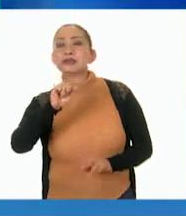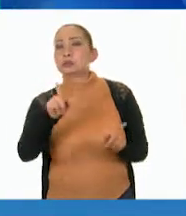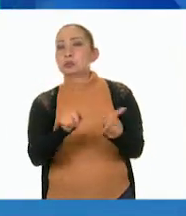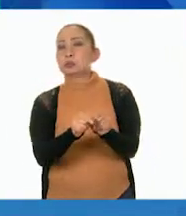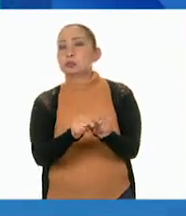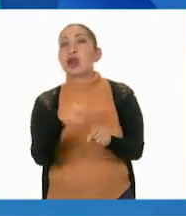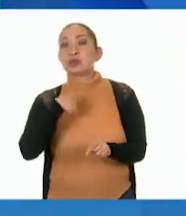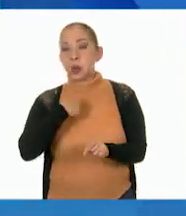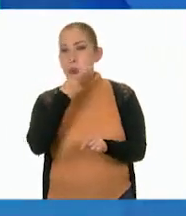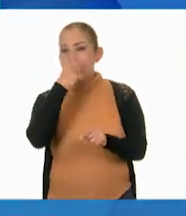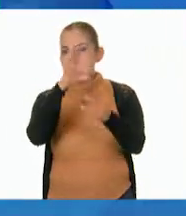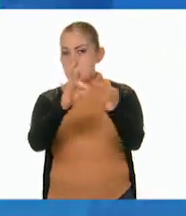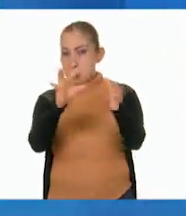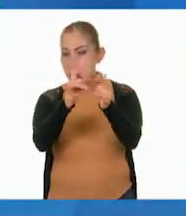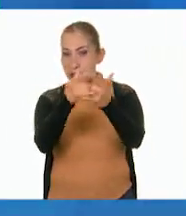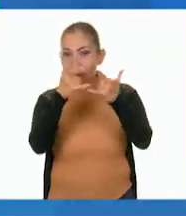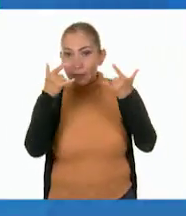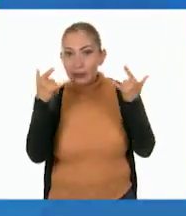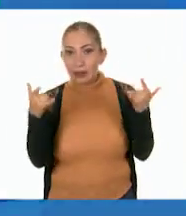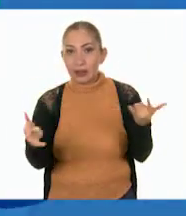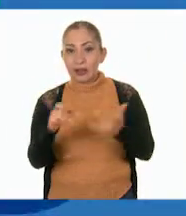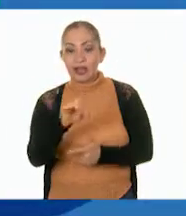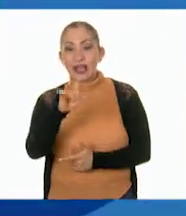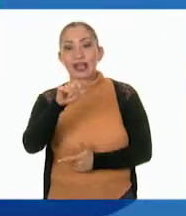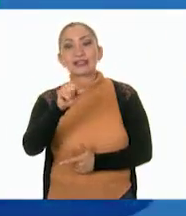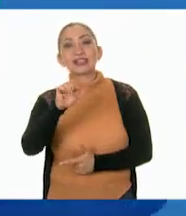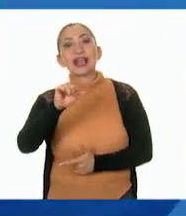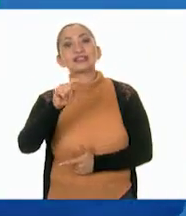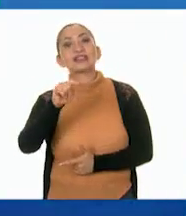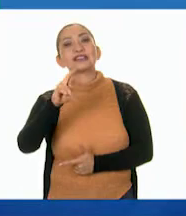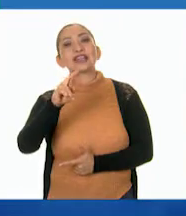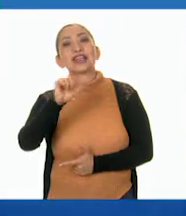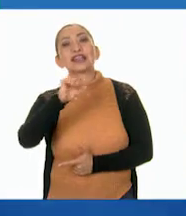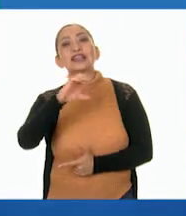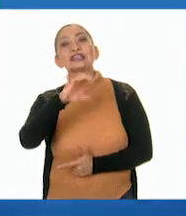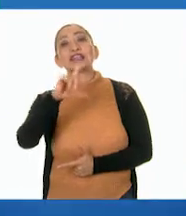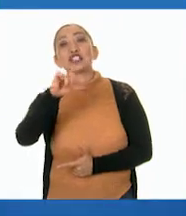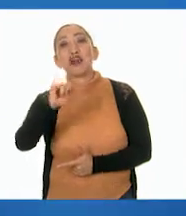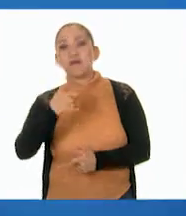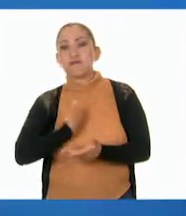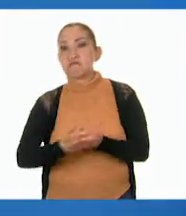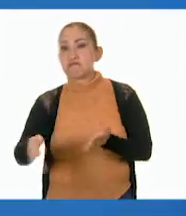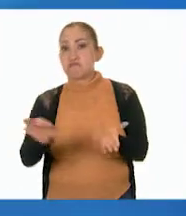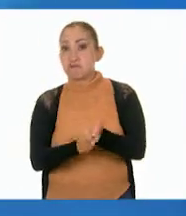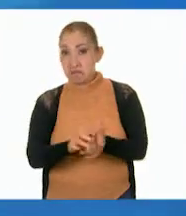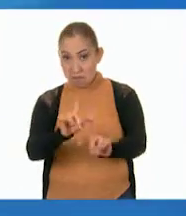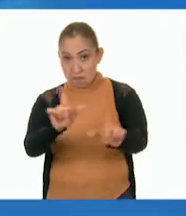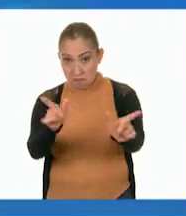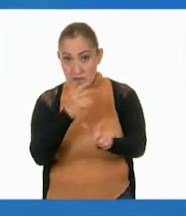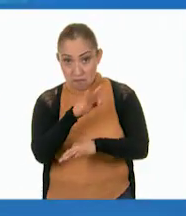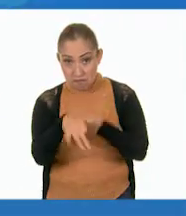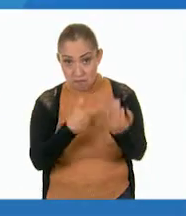contar un gran cuento. El sastrecillo valiente. ¿Estás listo? ¿Estás lista?